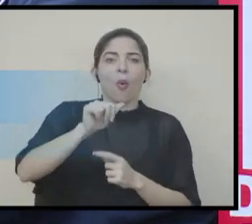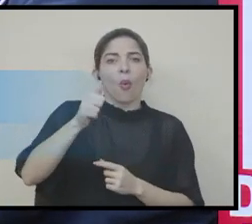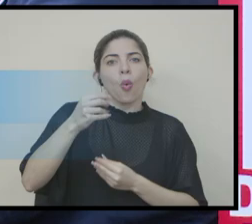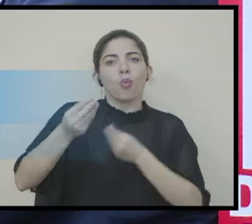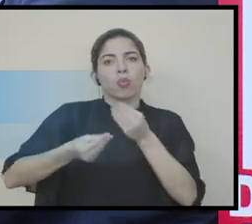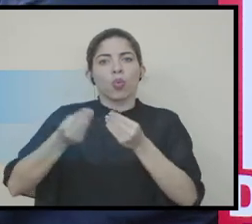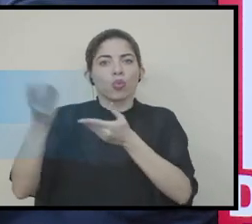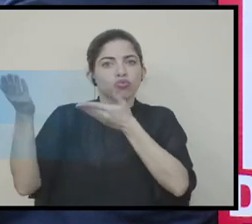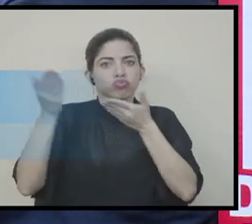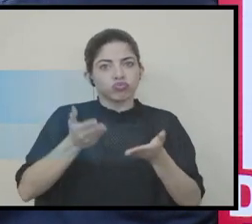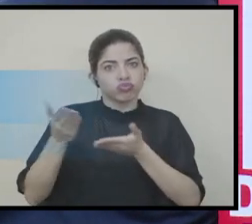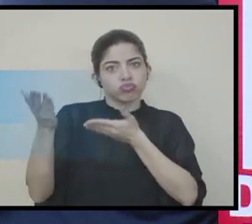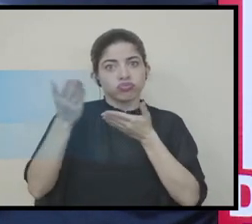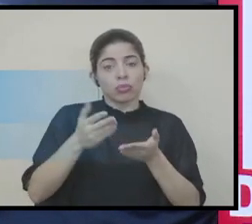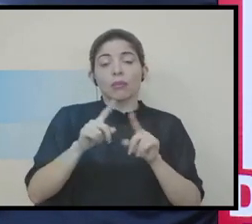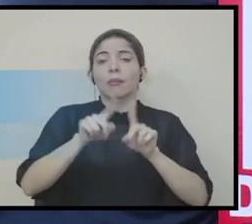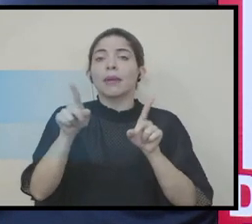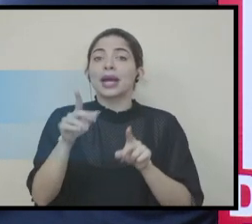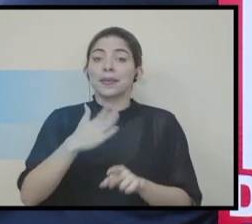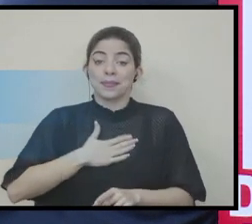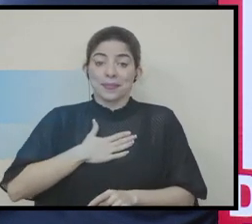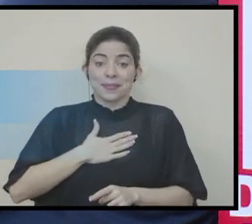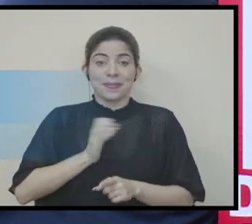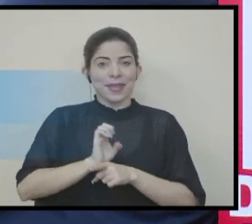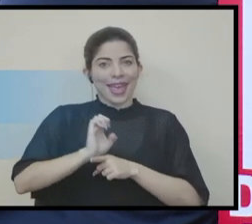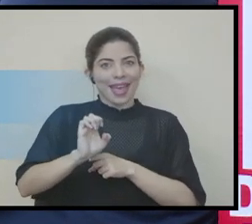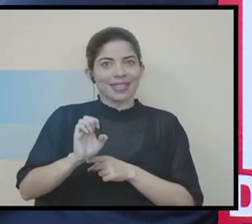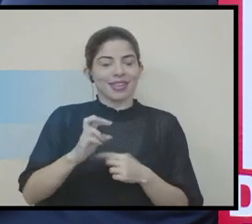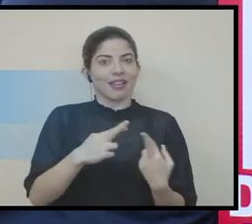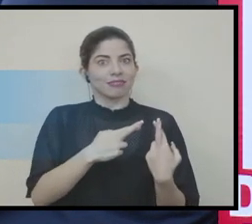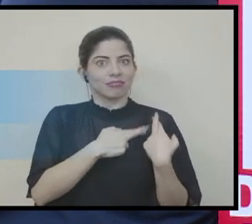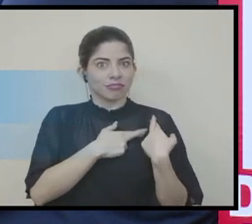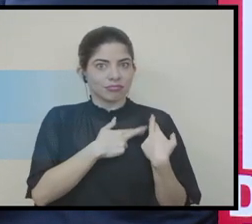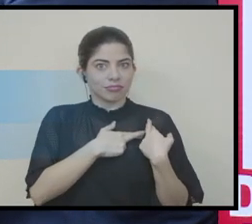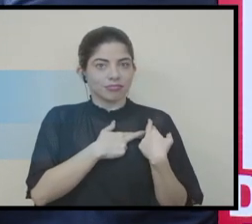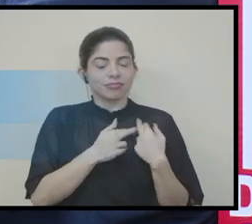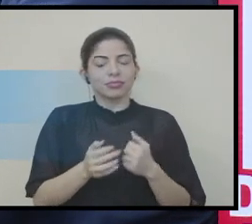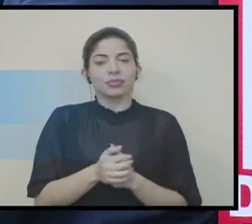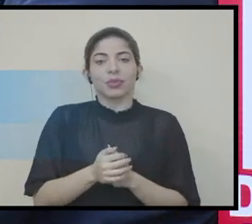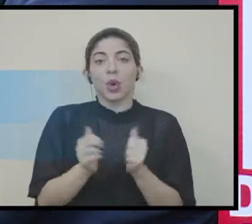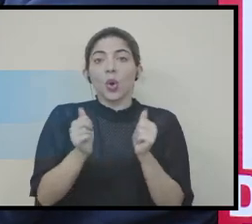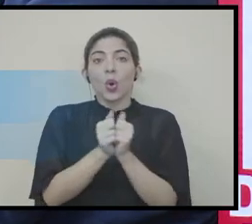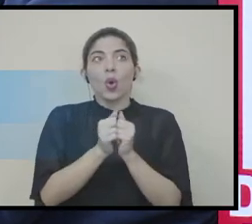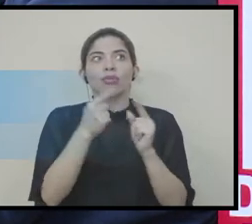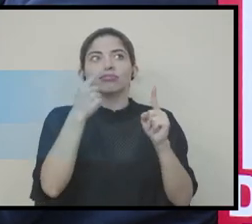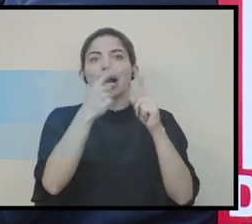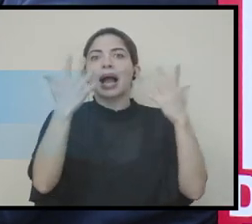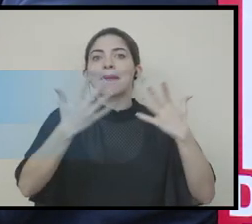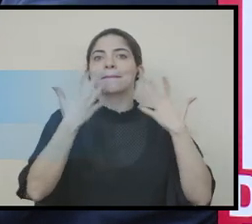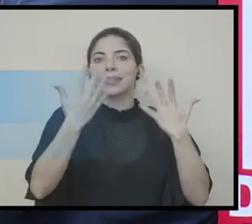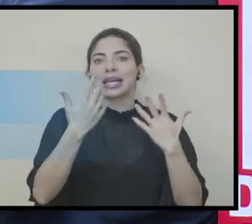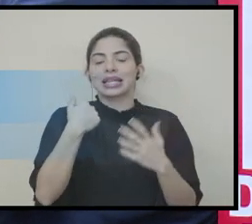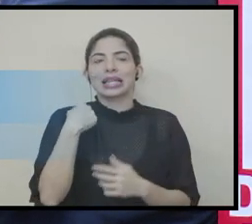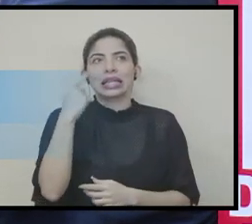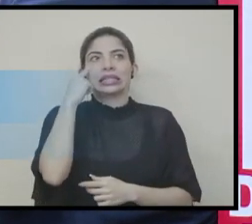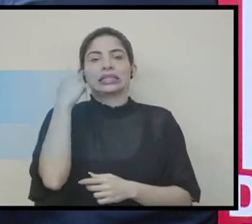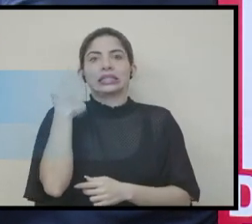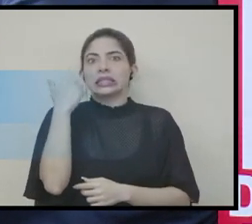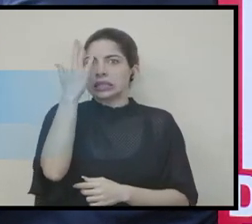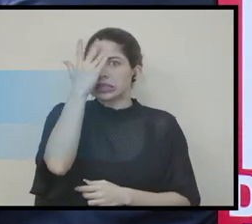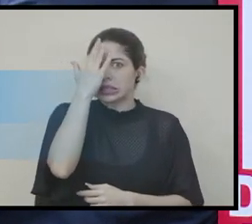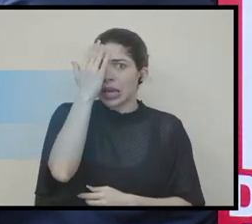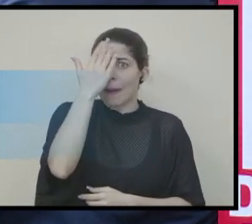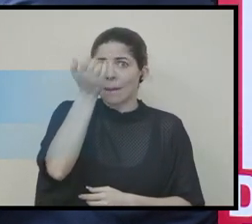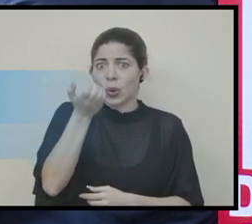pero adicionalmente, mi parte ética y responsable con el medio ambiente me preocupaba